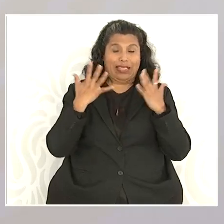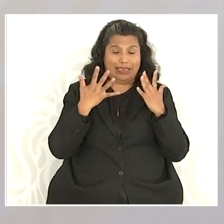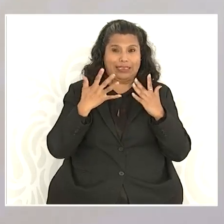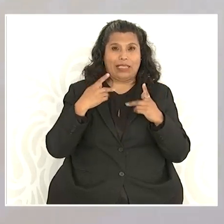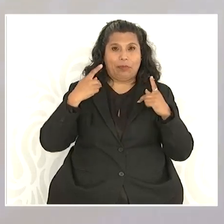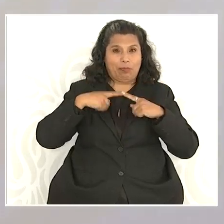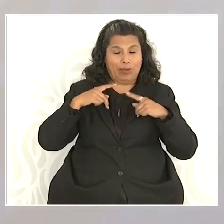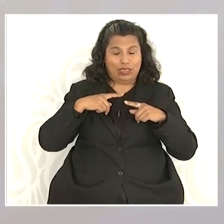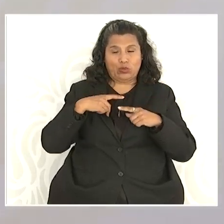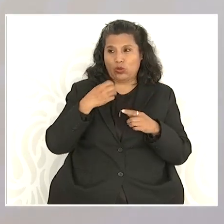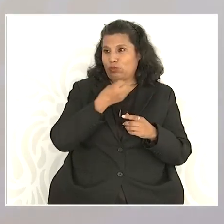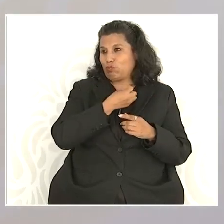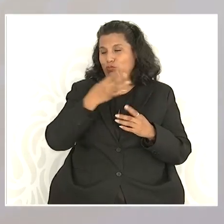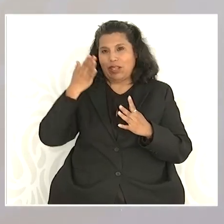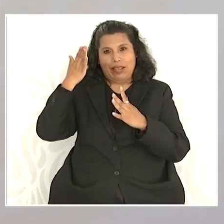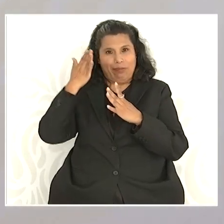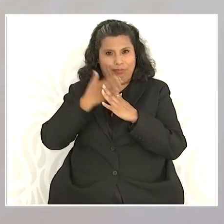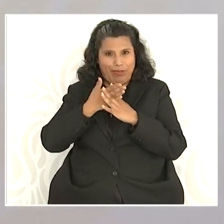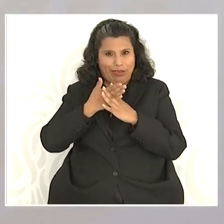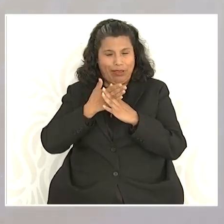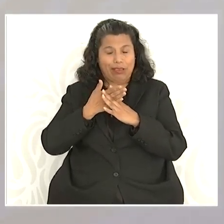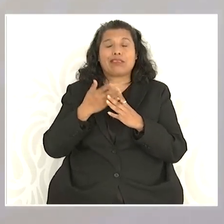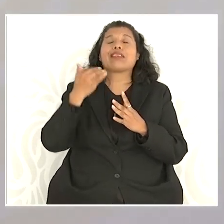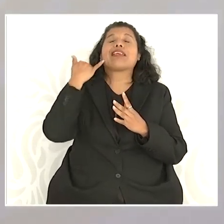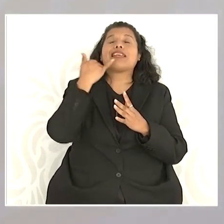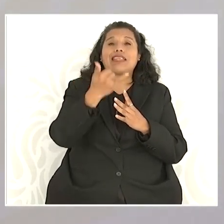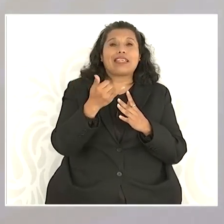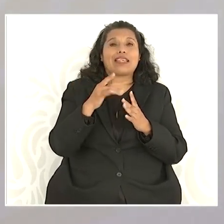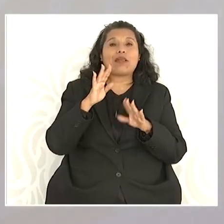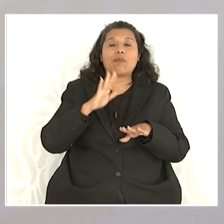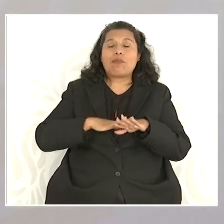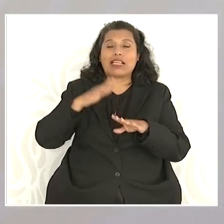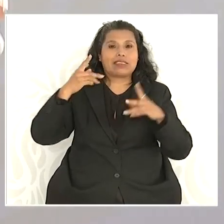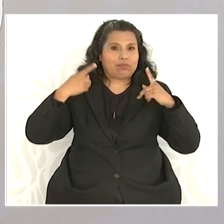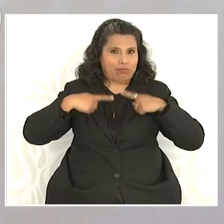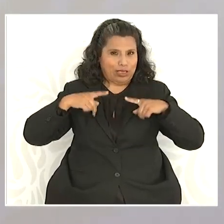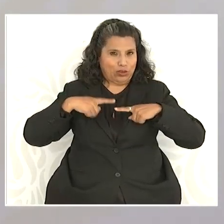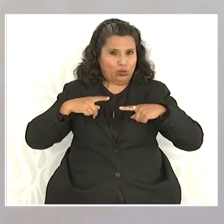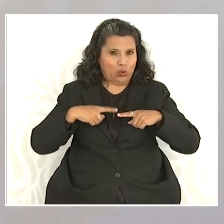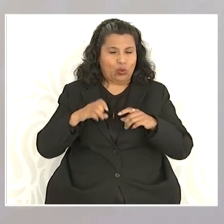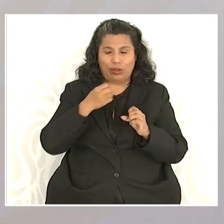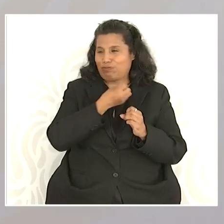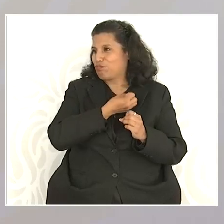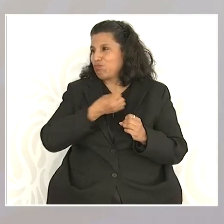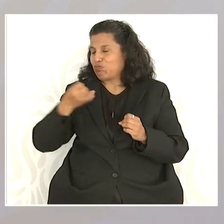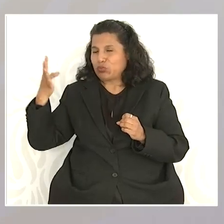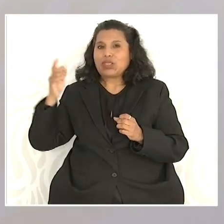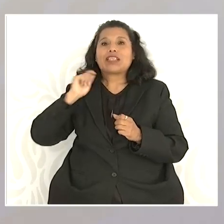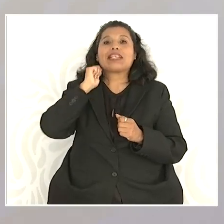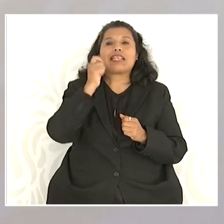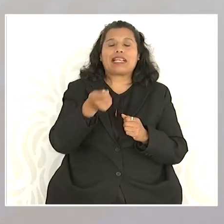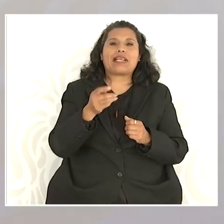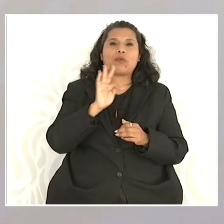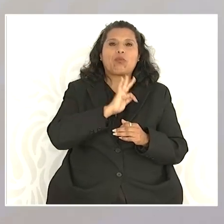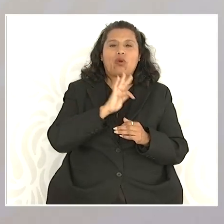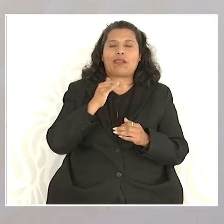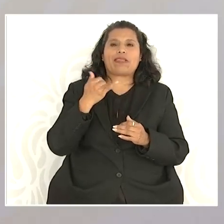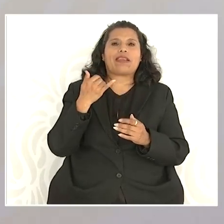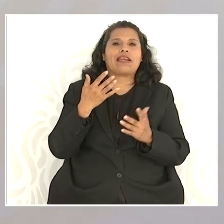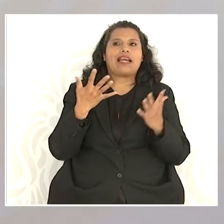partes de la Cámara de Senadores y la gran mayoría de los congresos